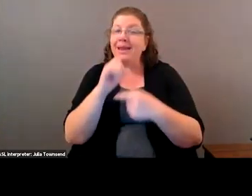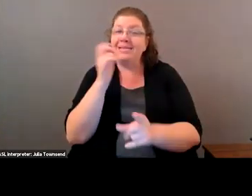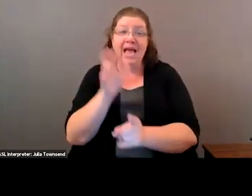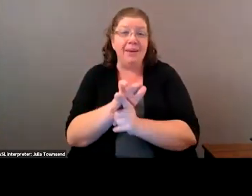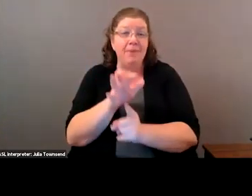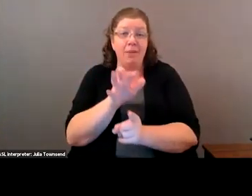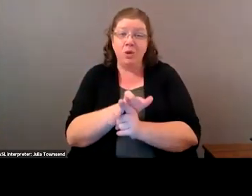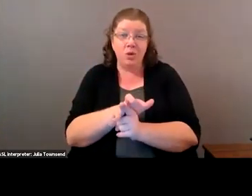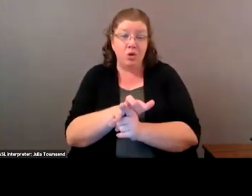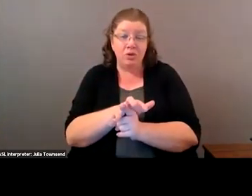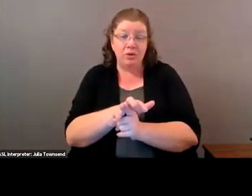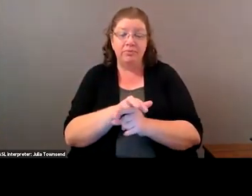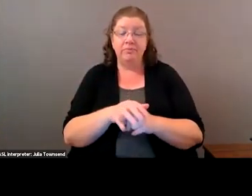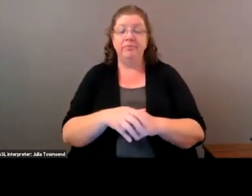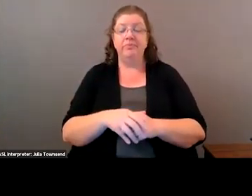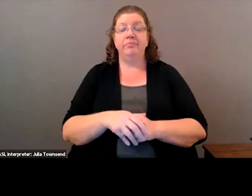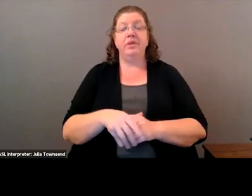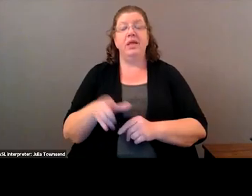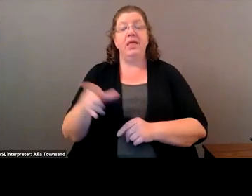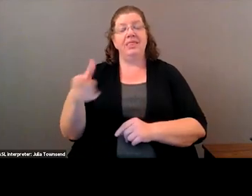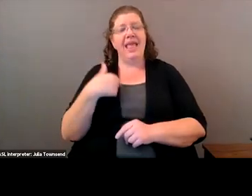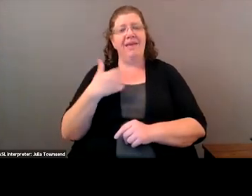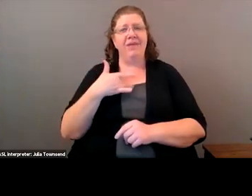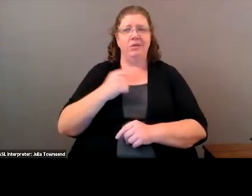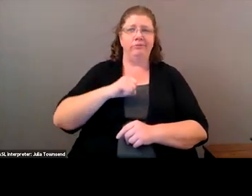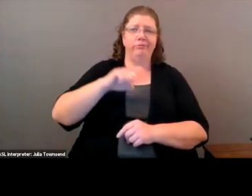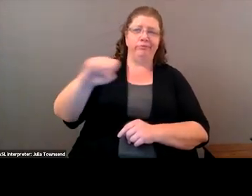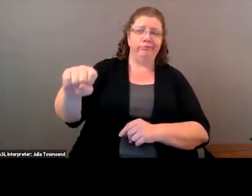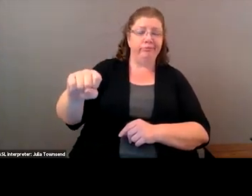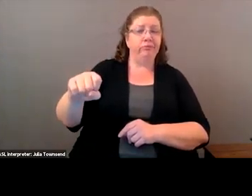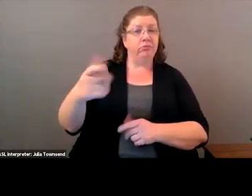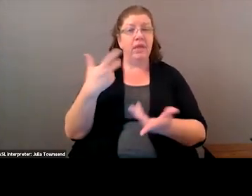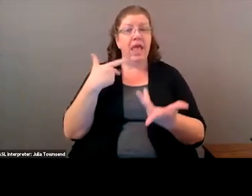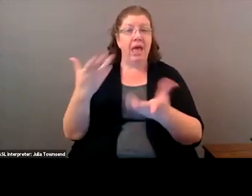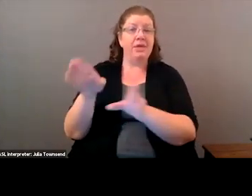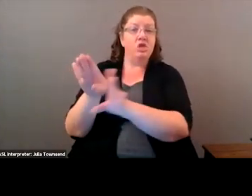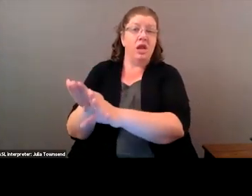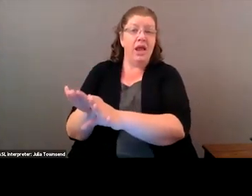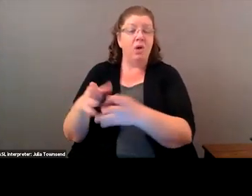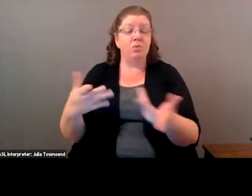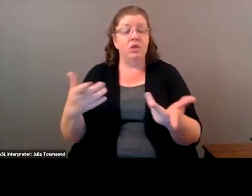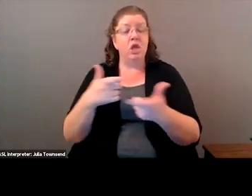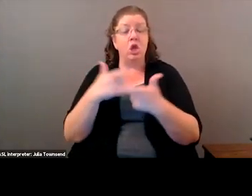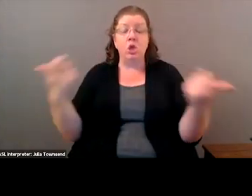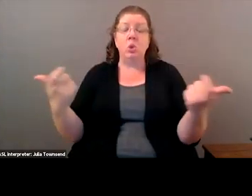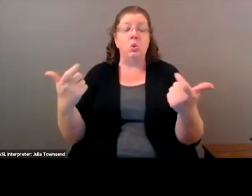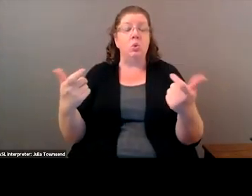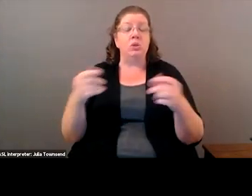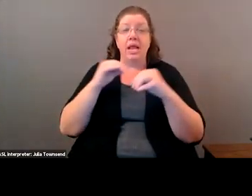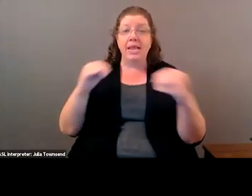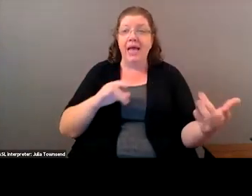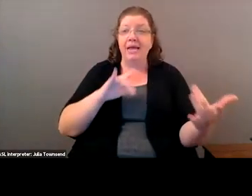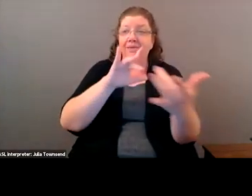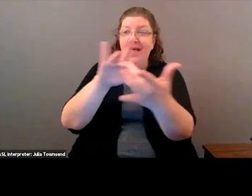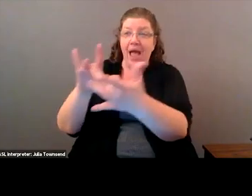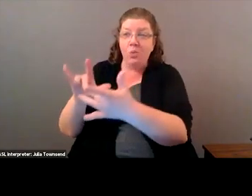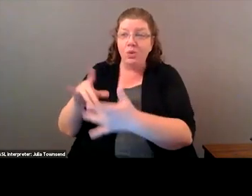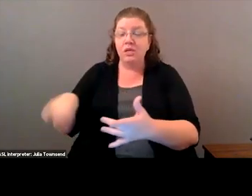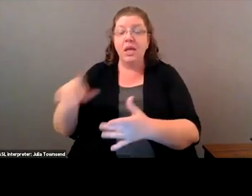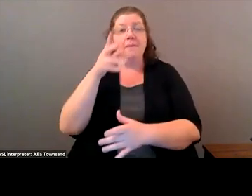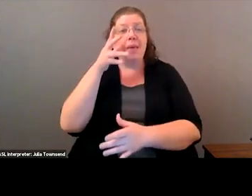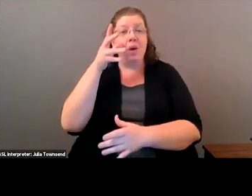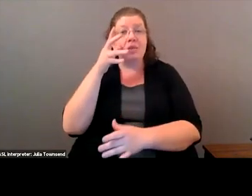la comunidad y las escuelas y ellos se sienten que no han sido incluidos y es porque